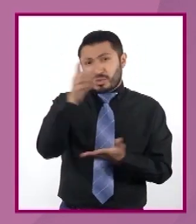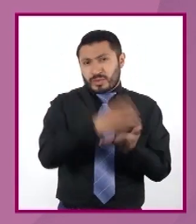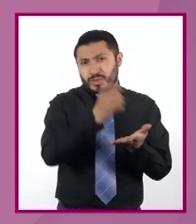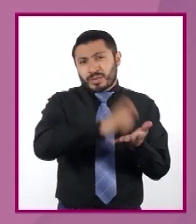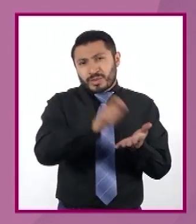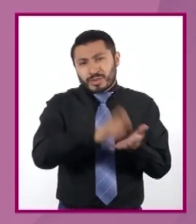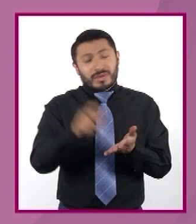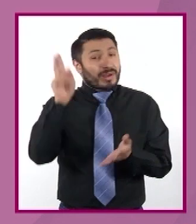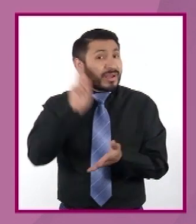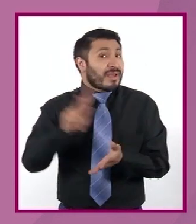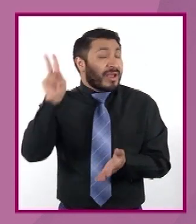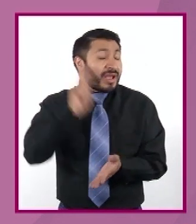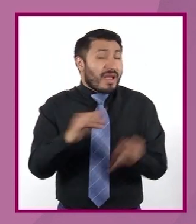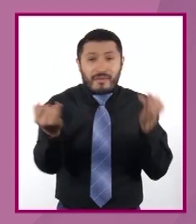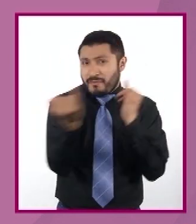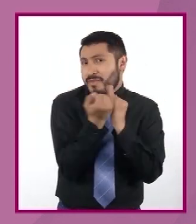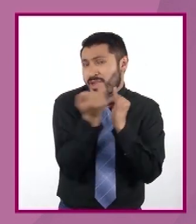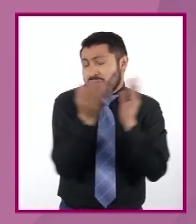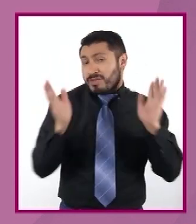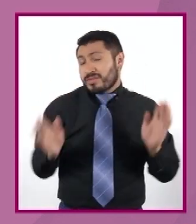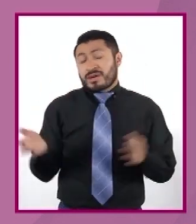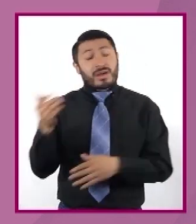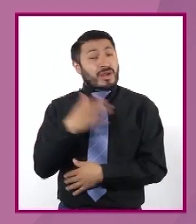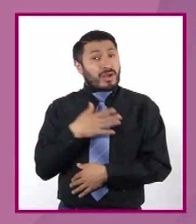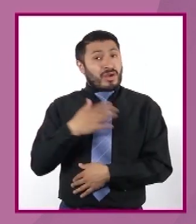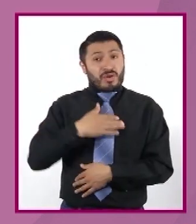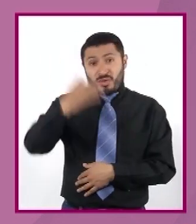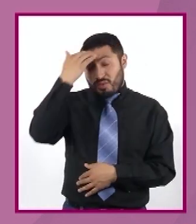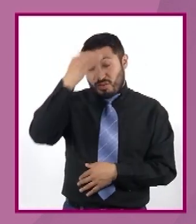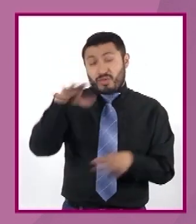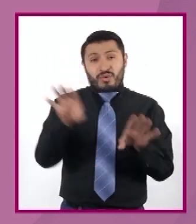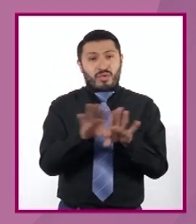si coincidimos. Yo las conozco